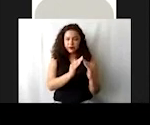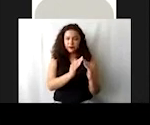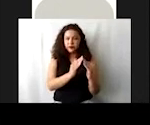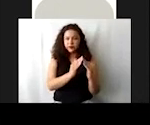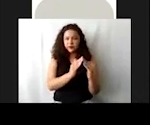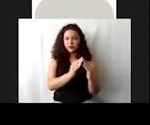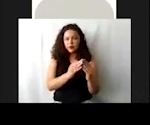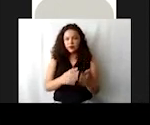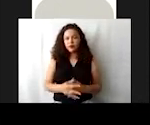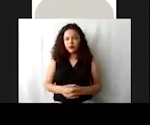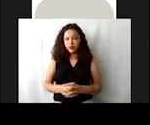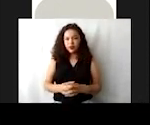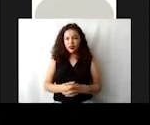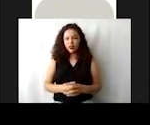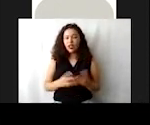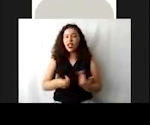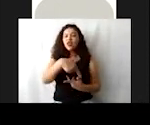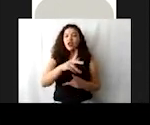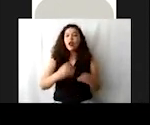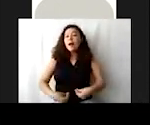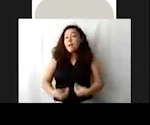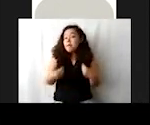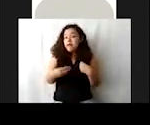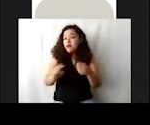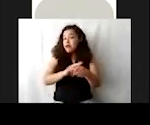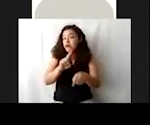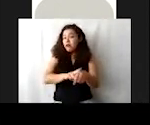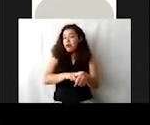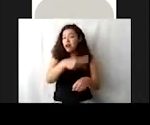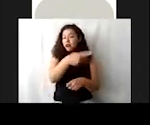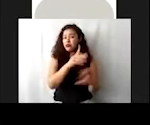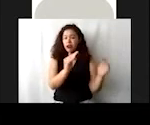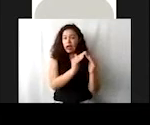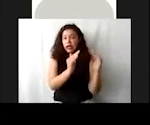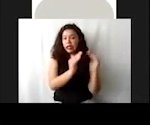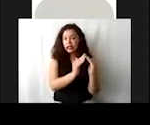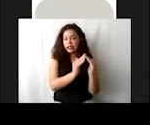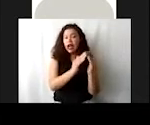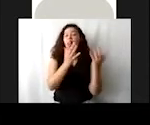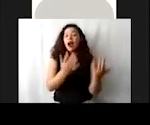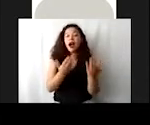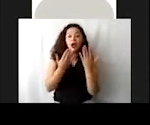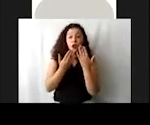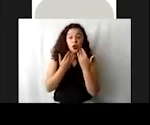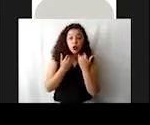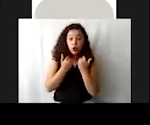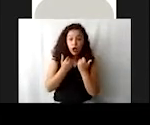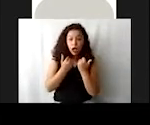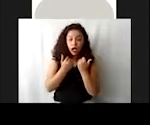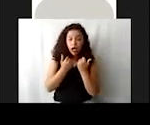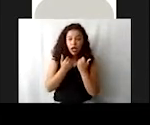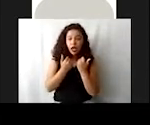es el lugar donde residen habitualmente, ¿no? A falta de será el lugar